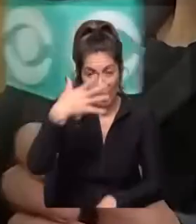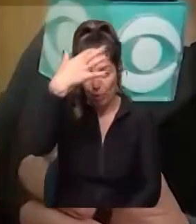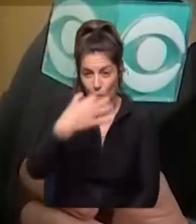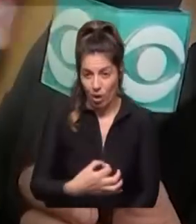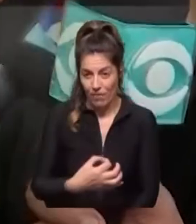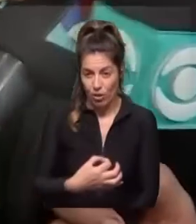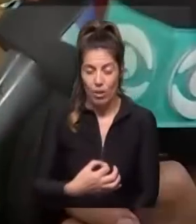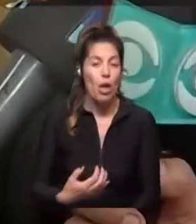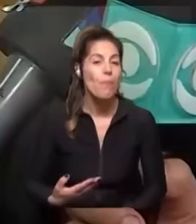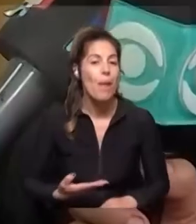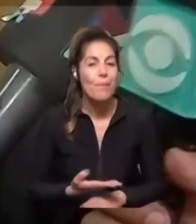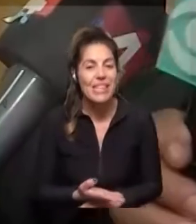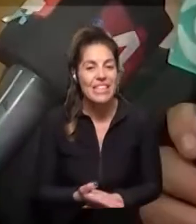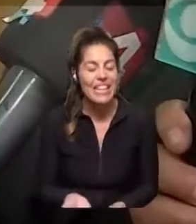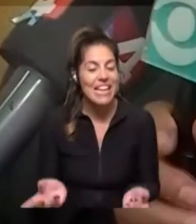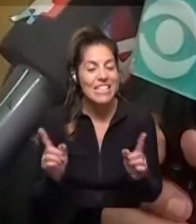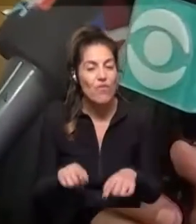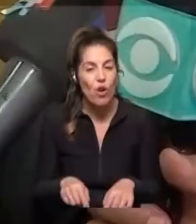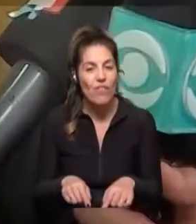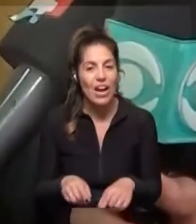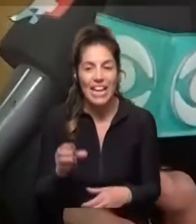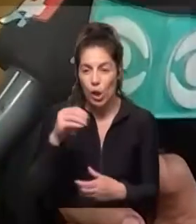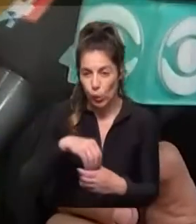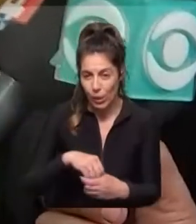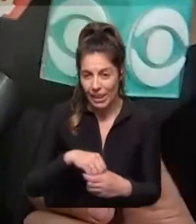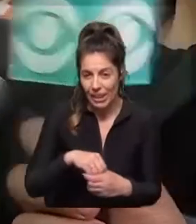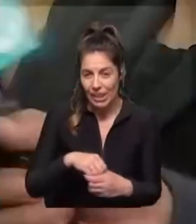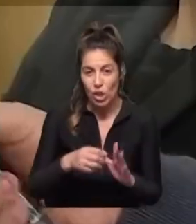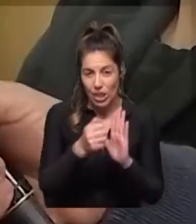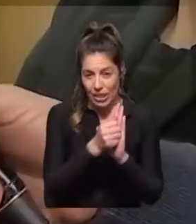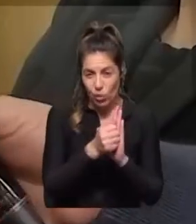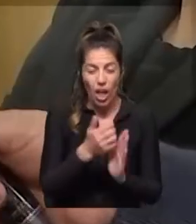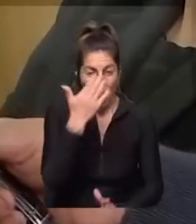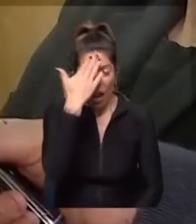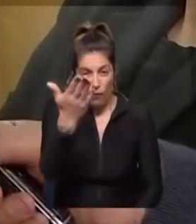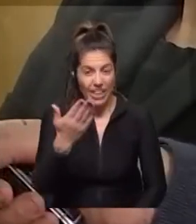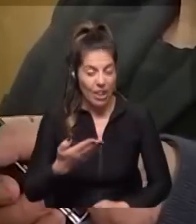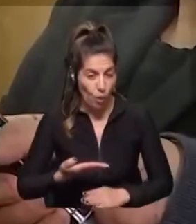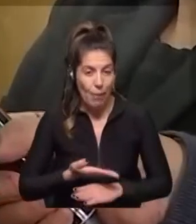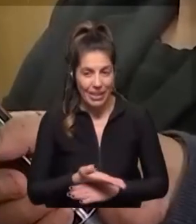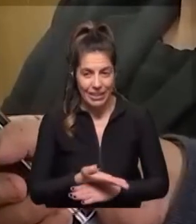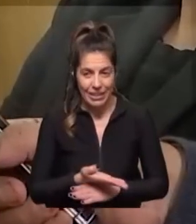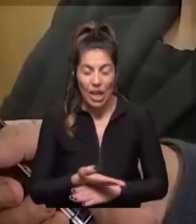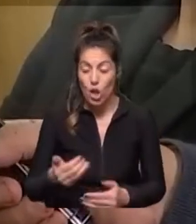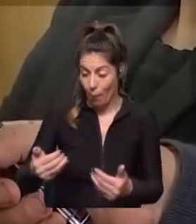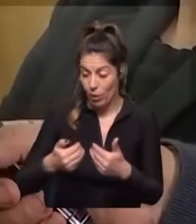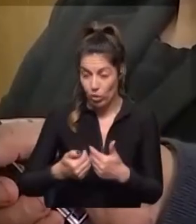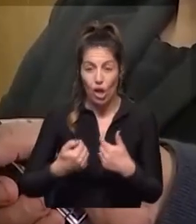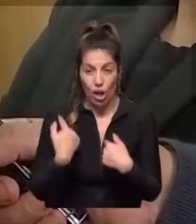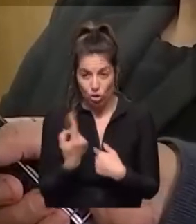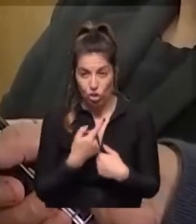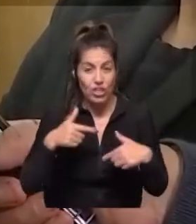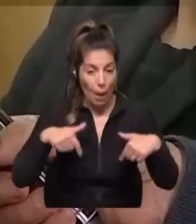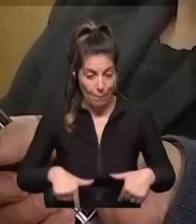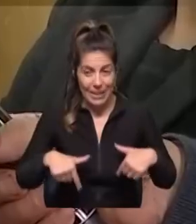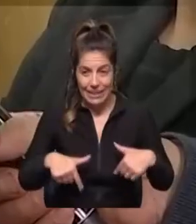o sea que el frente el frente amplio lo va a pedir y nos preguntaron a nosotros si desde